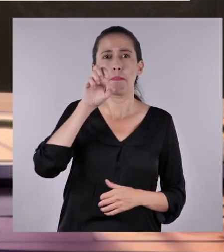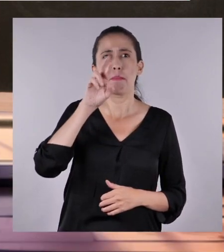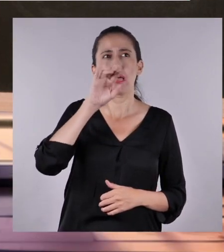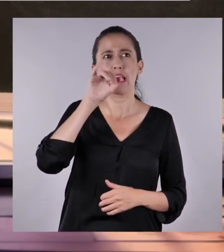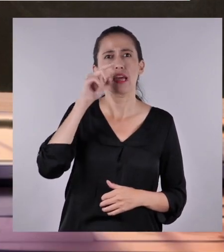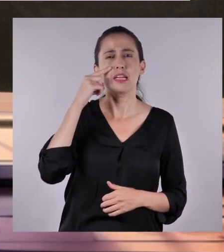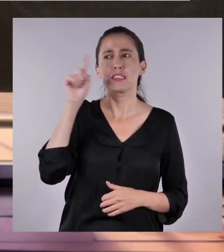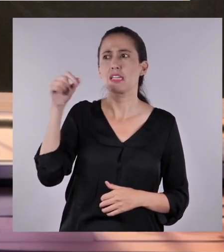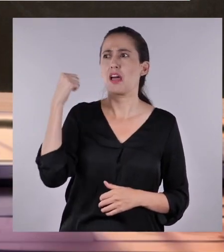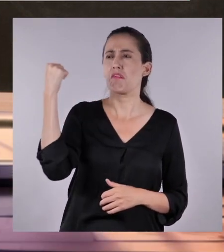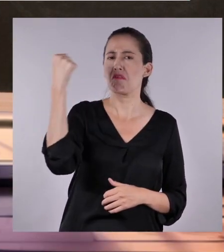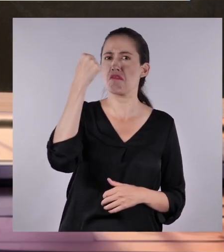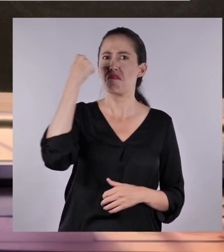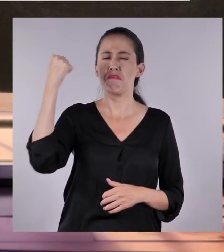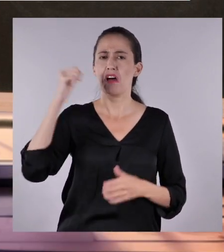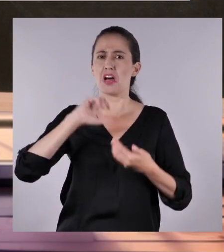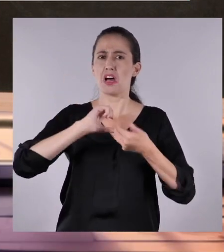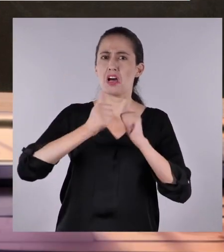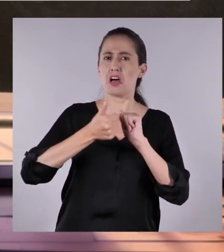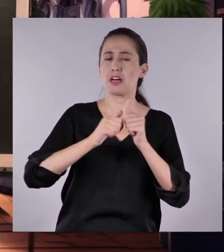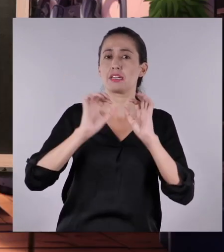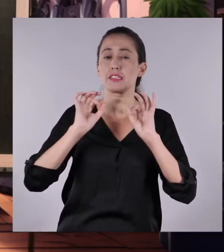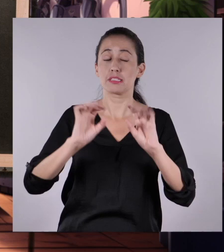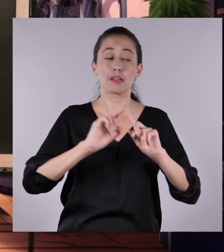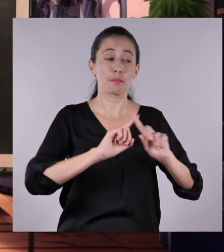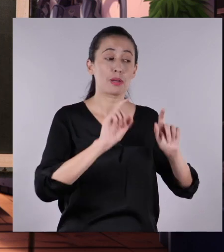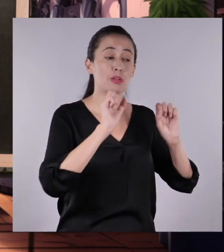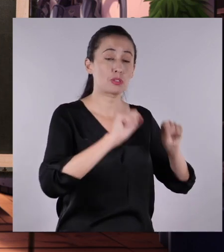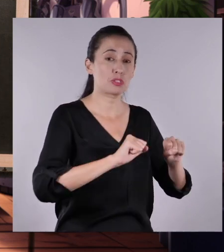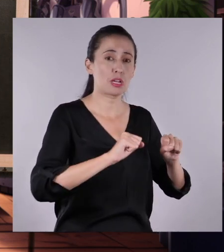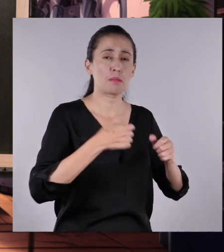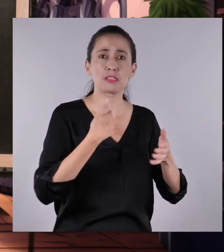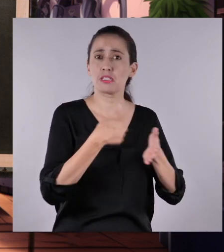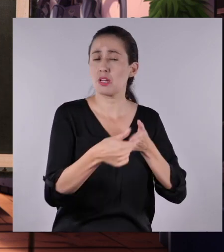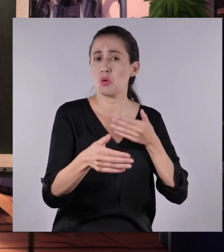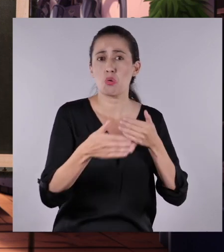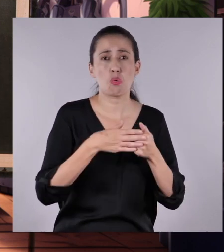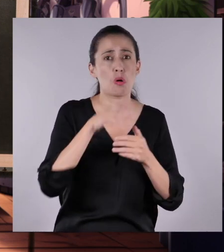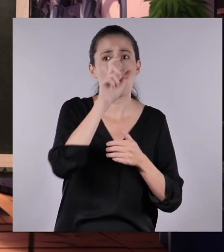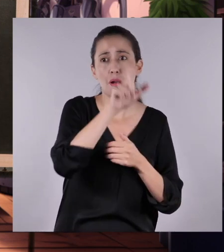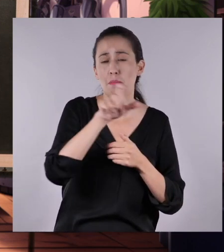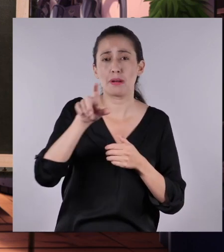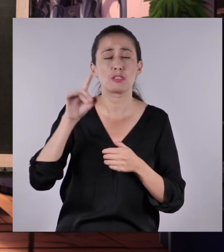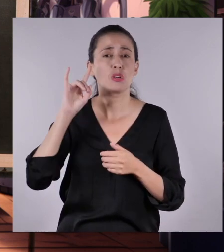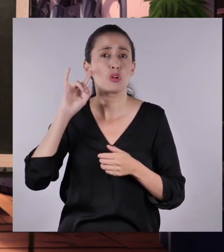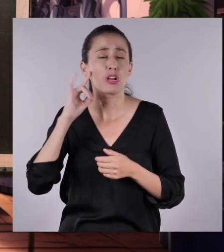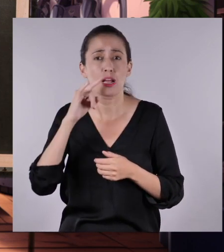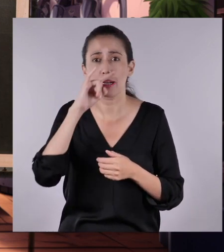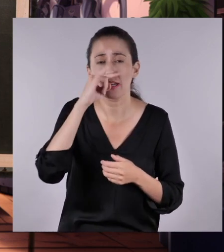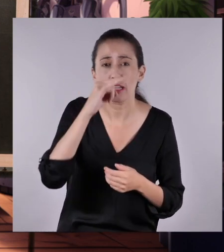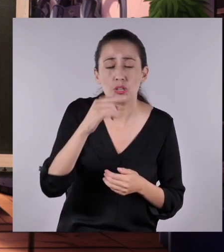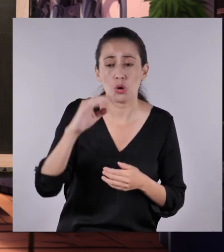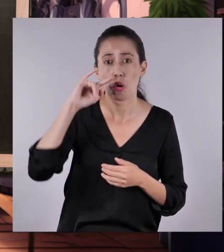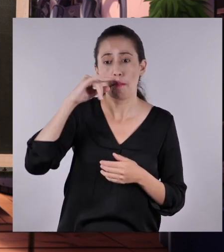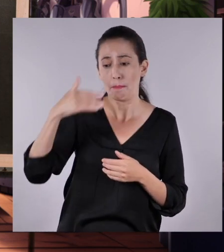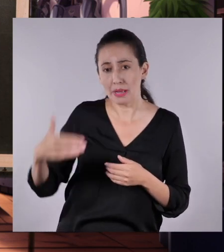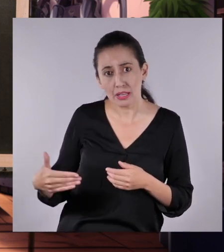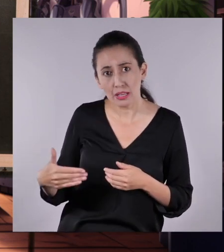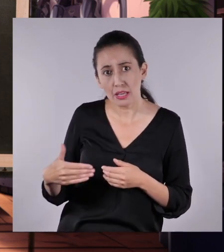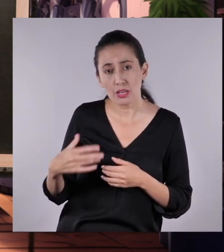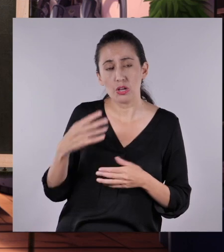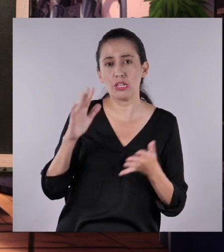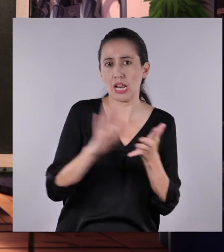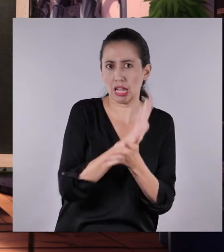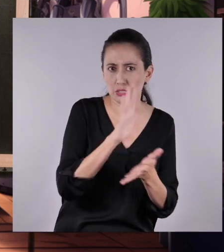Jefferson debió haber sido talentosísimo. Pues sí, pero ¿sabes? Él era como cualquier otro niño. De